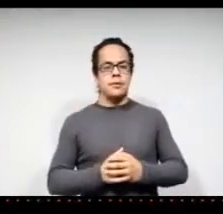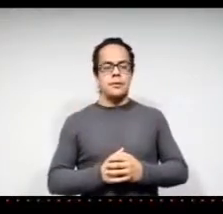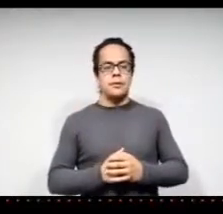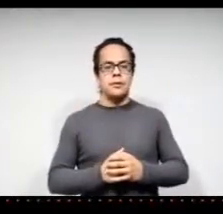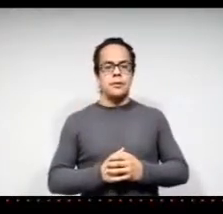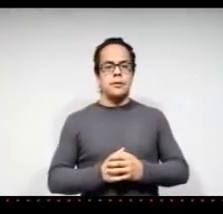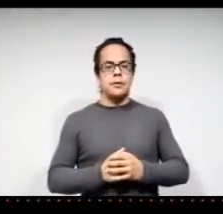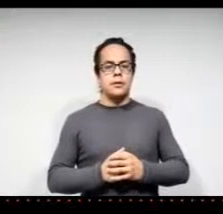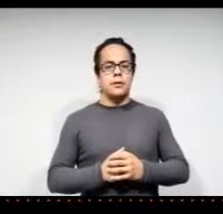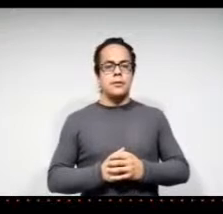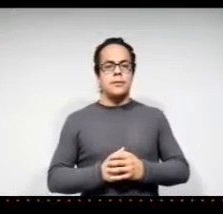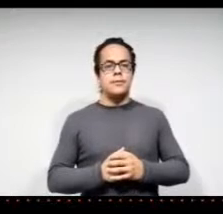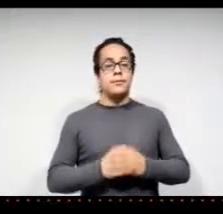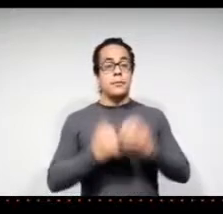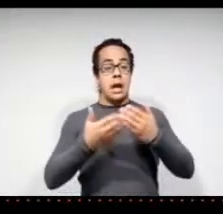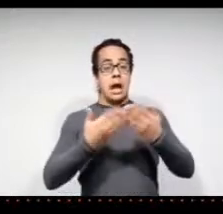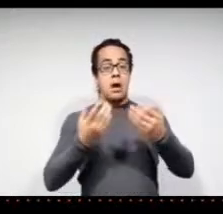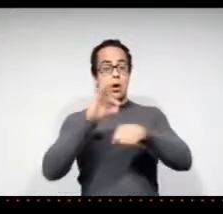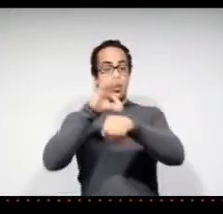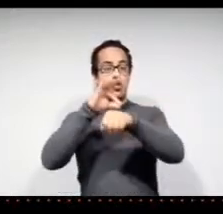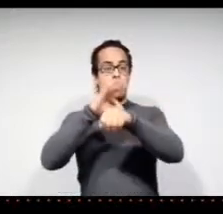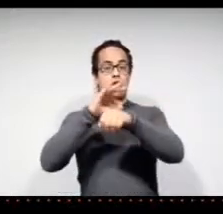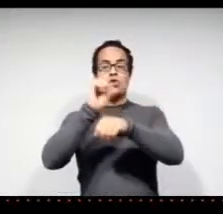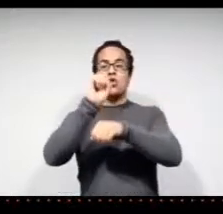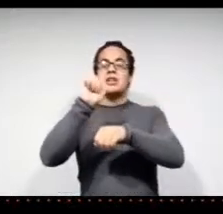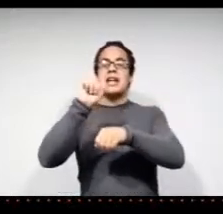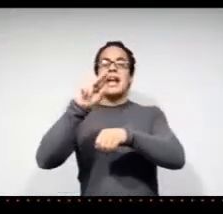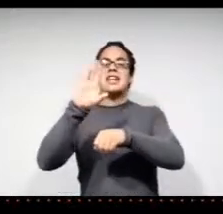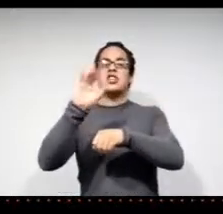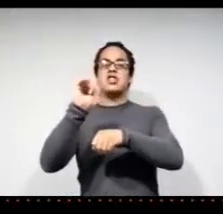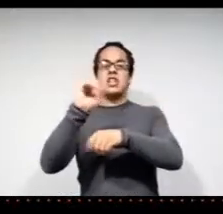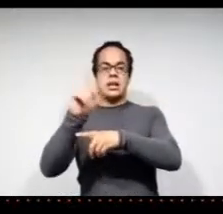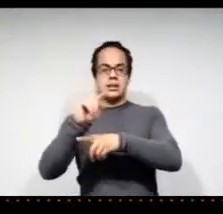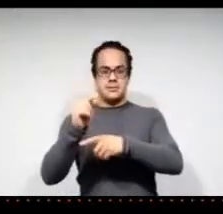para su participación sobre la experiencia de la UNAM.